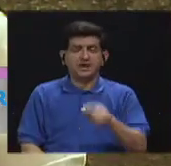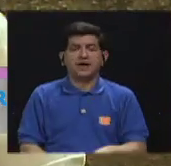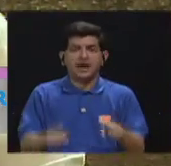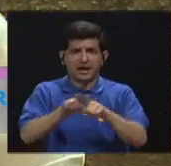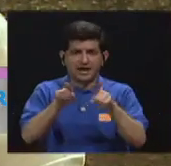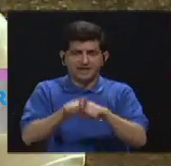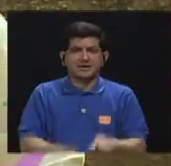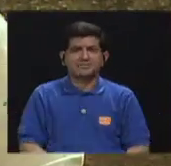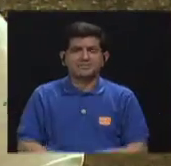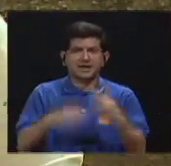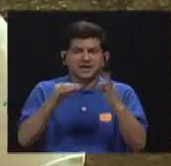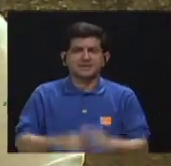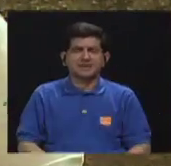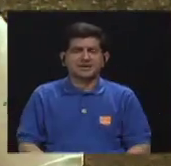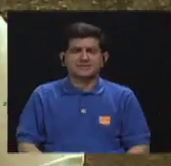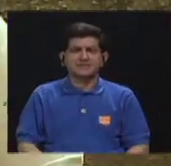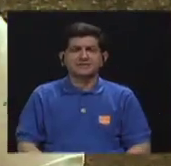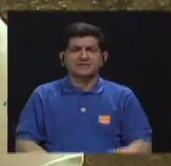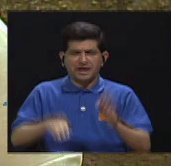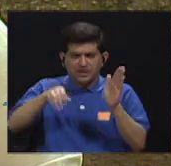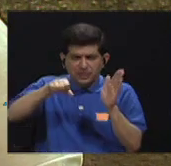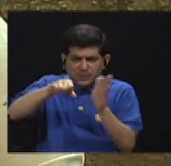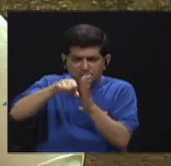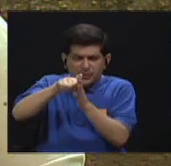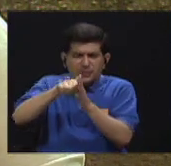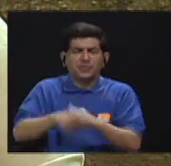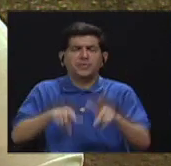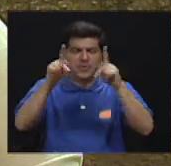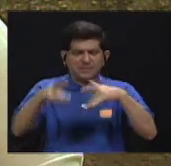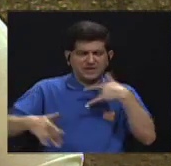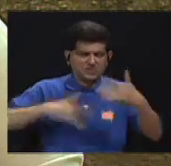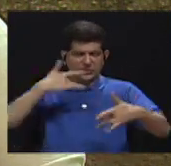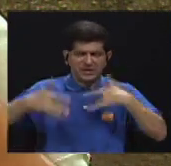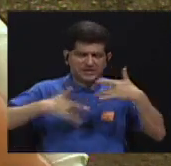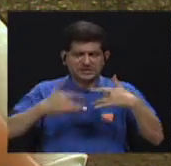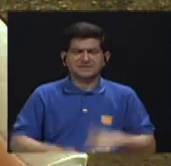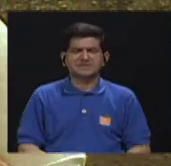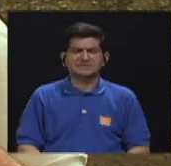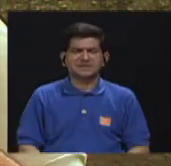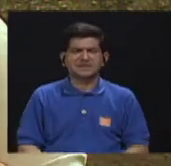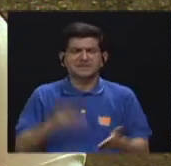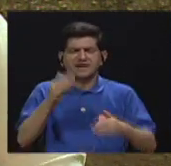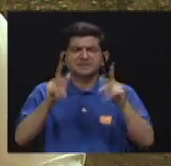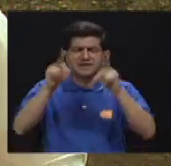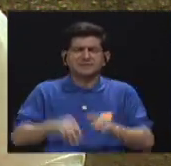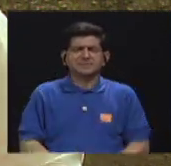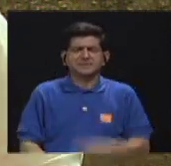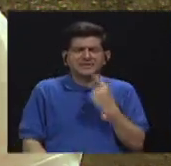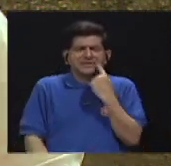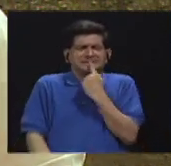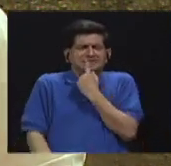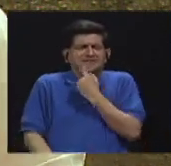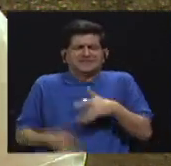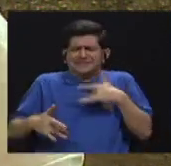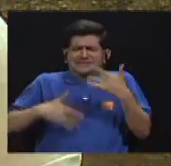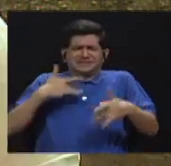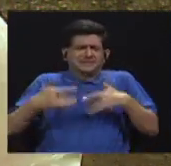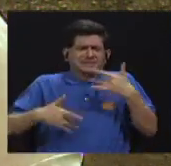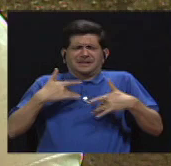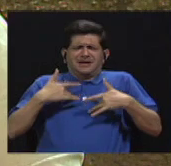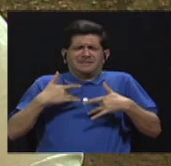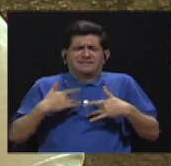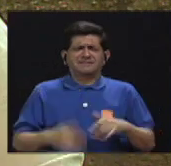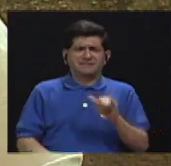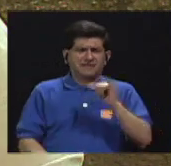túbulo dentinario, ¿verdad?, tapar un poco el diente en la parte donde tiene el paciente sensibilidad, que a veces que hacemos como y resulta que sentimos, ¿verdad?